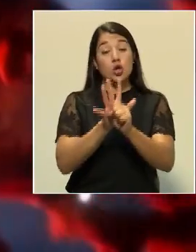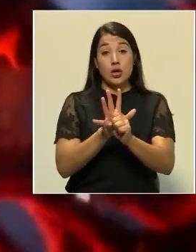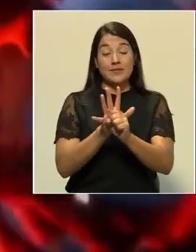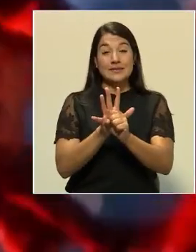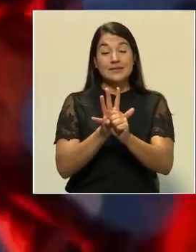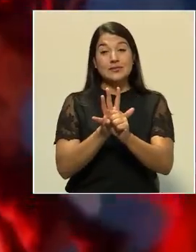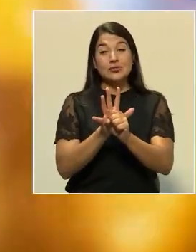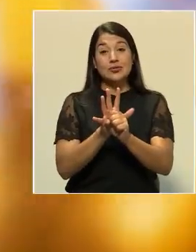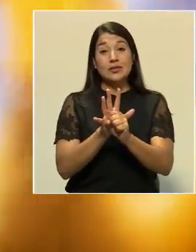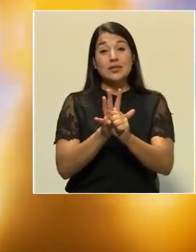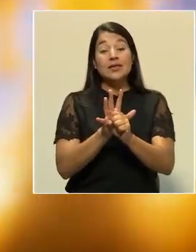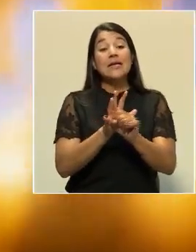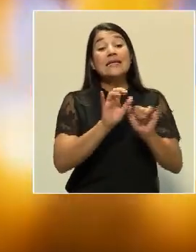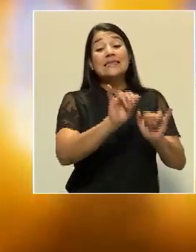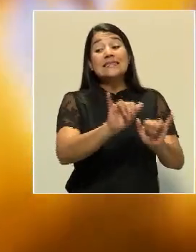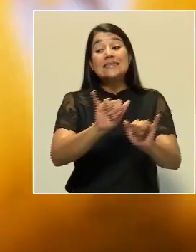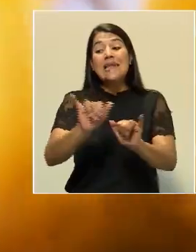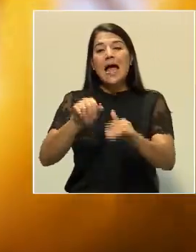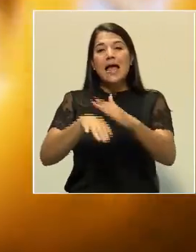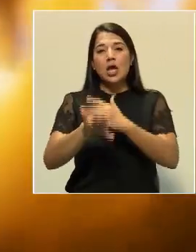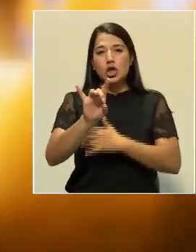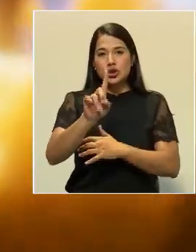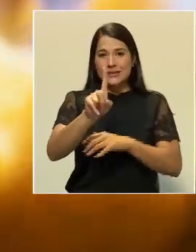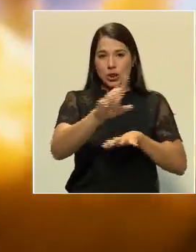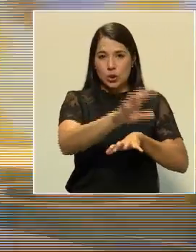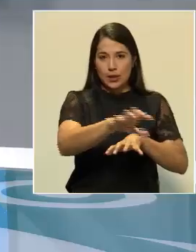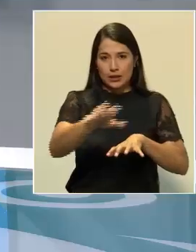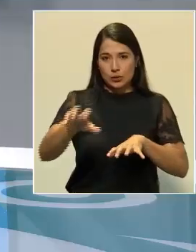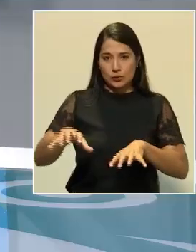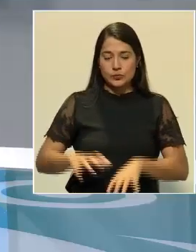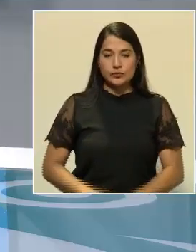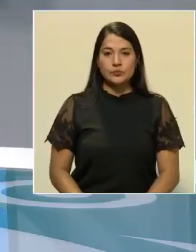está pendiente en 81 cantones del país.